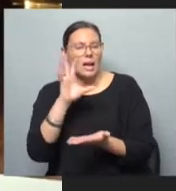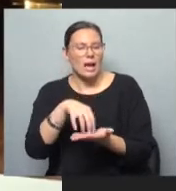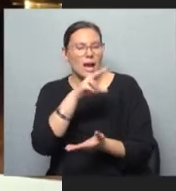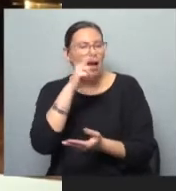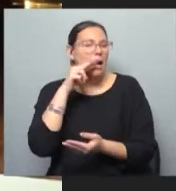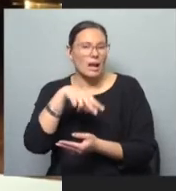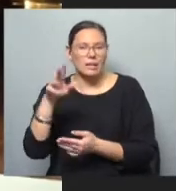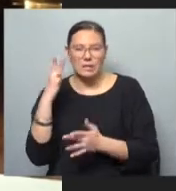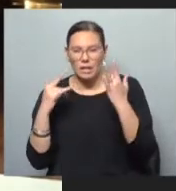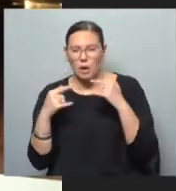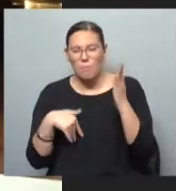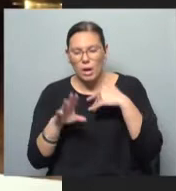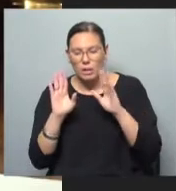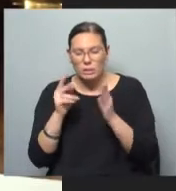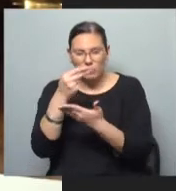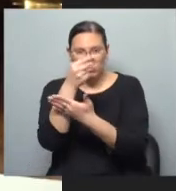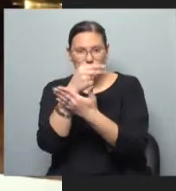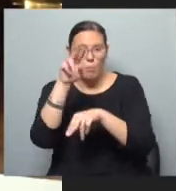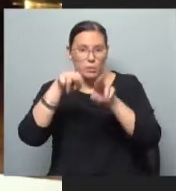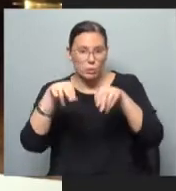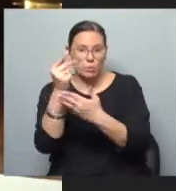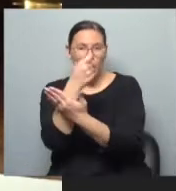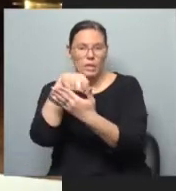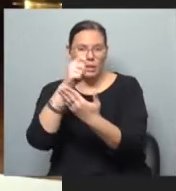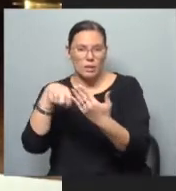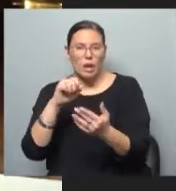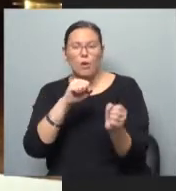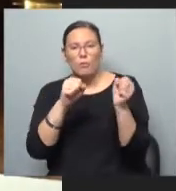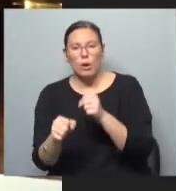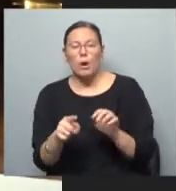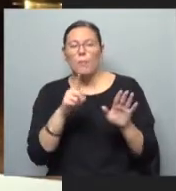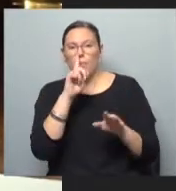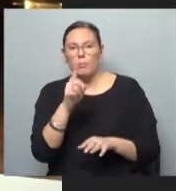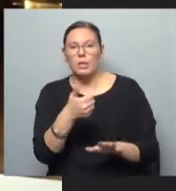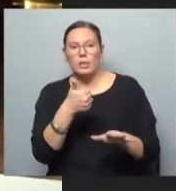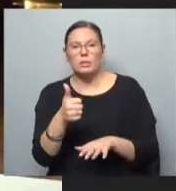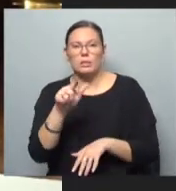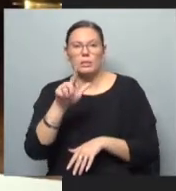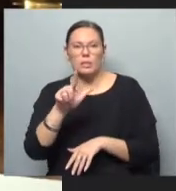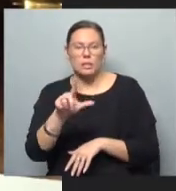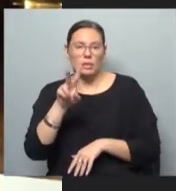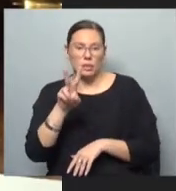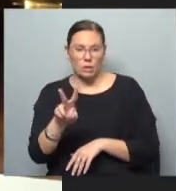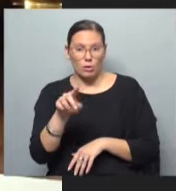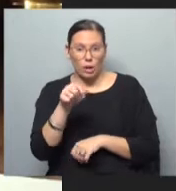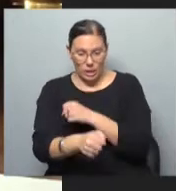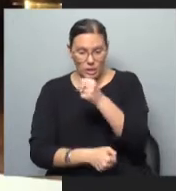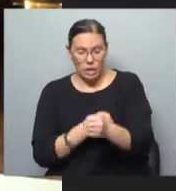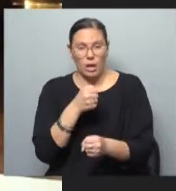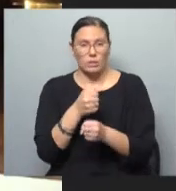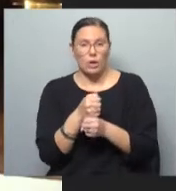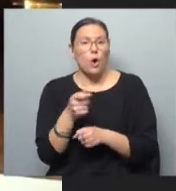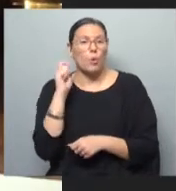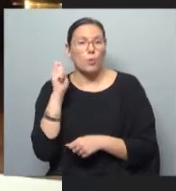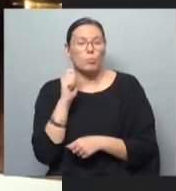dedicada a la caligrafía y a la pintura. Fue fundada nada menos que en 1672 y este año justamente